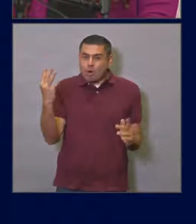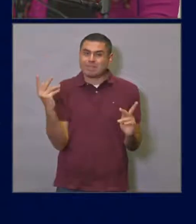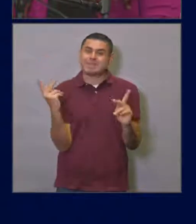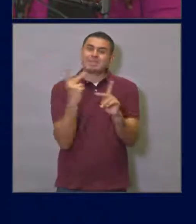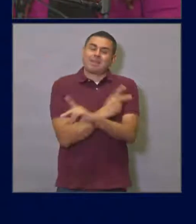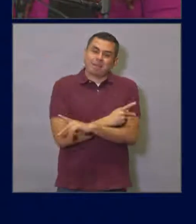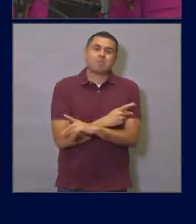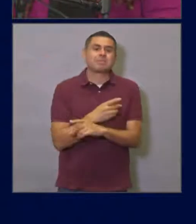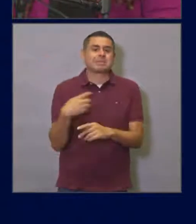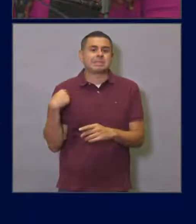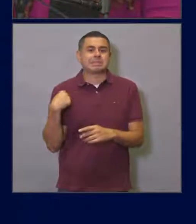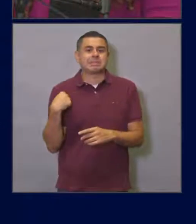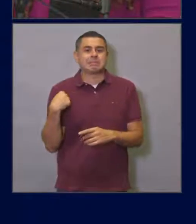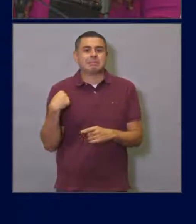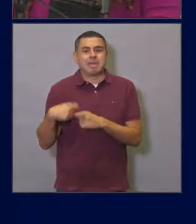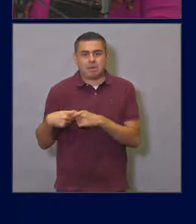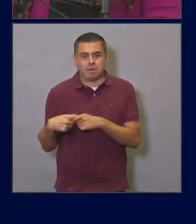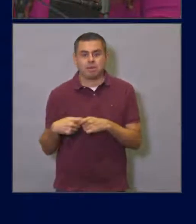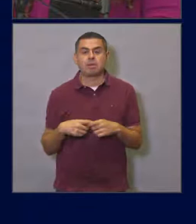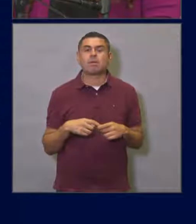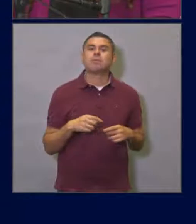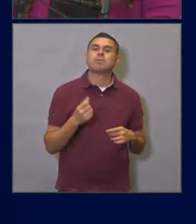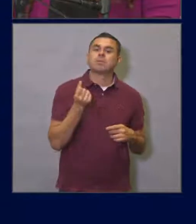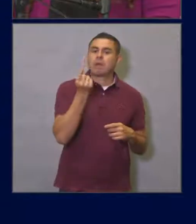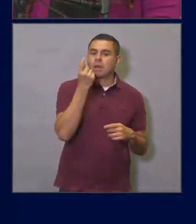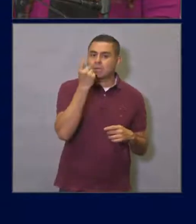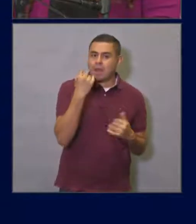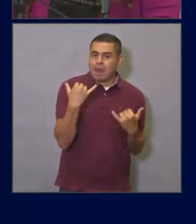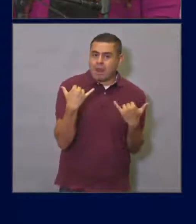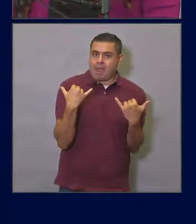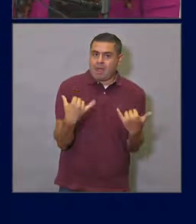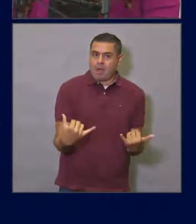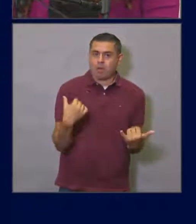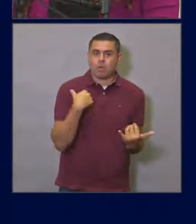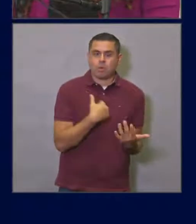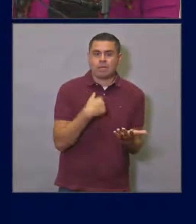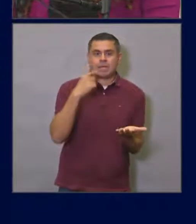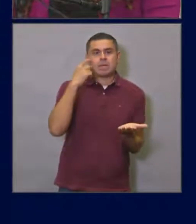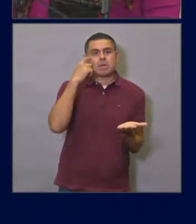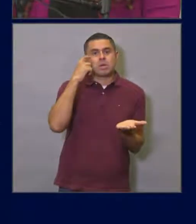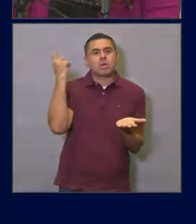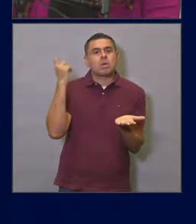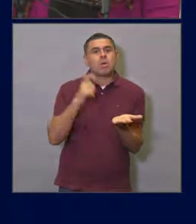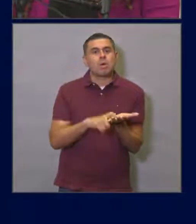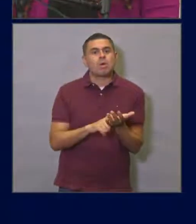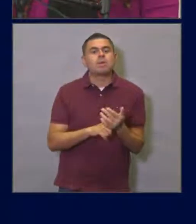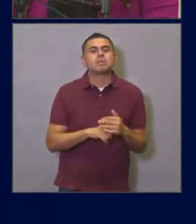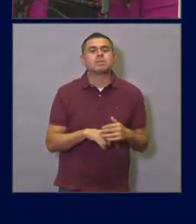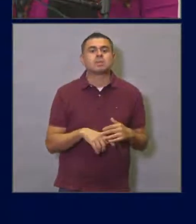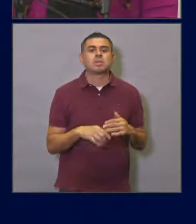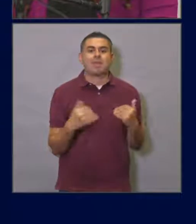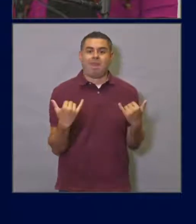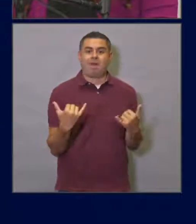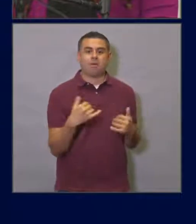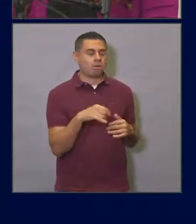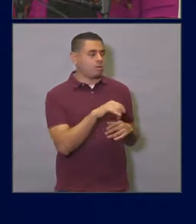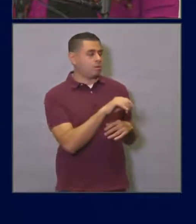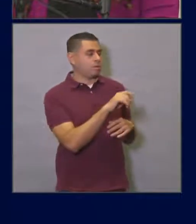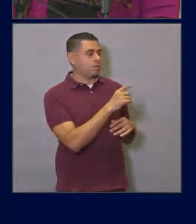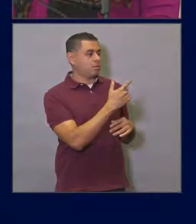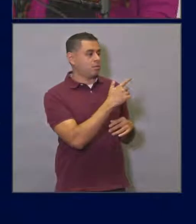de casos entre los afroamericanos es menor que la de los residentes blancos, es de 21 casos por cada 100,000